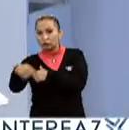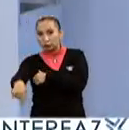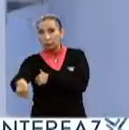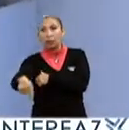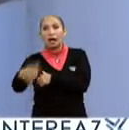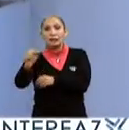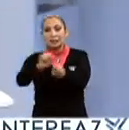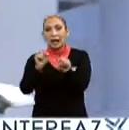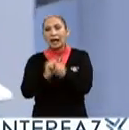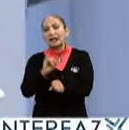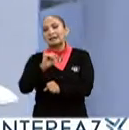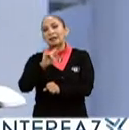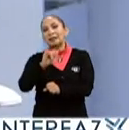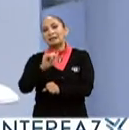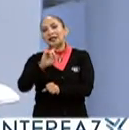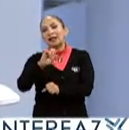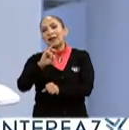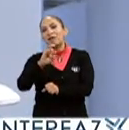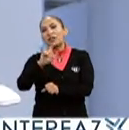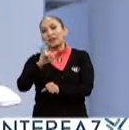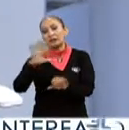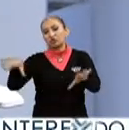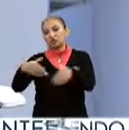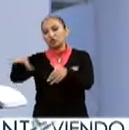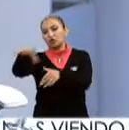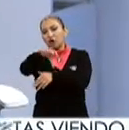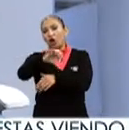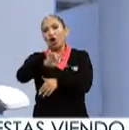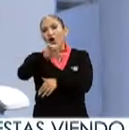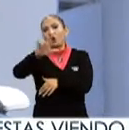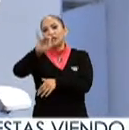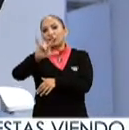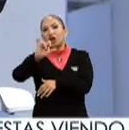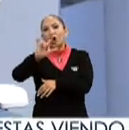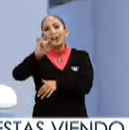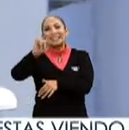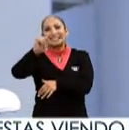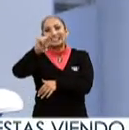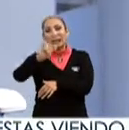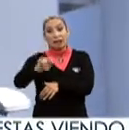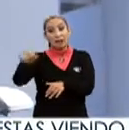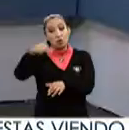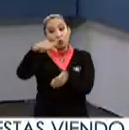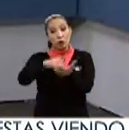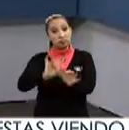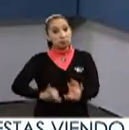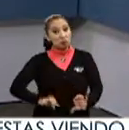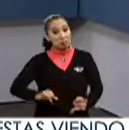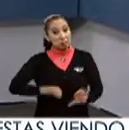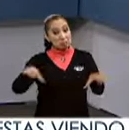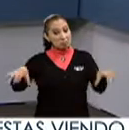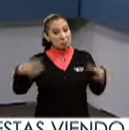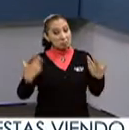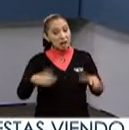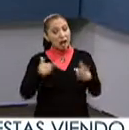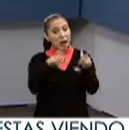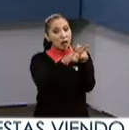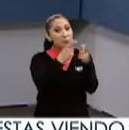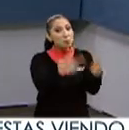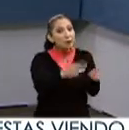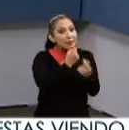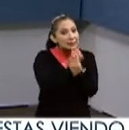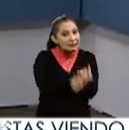en la sala Silvestre Revueltas del conjunto Olinjo Listli. Correcto, pues 2 foros muy interesantes. Son